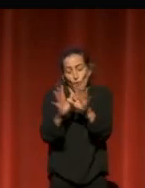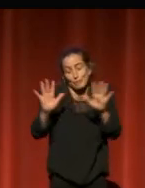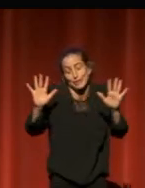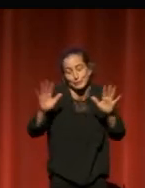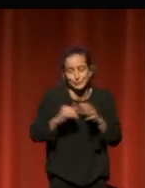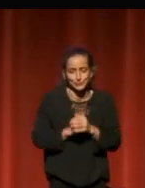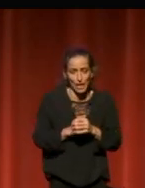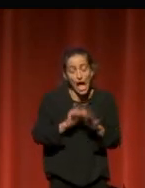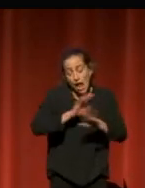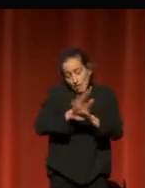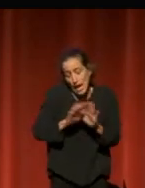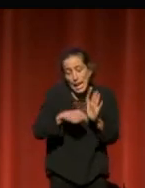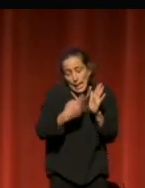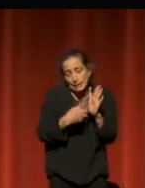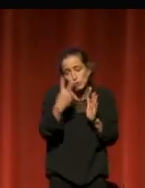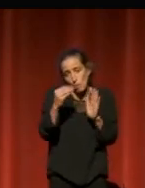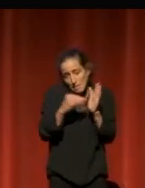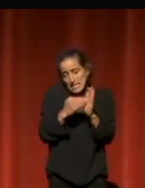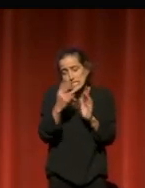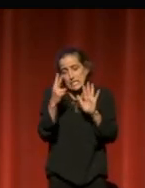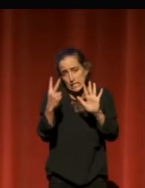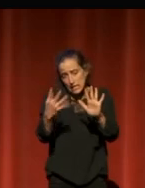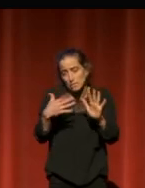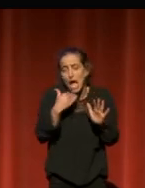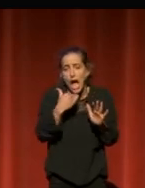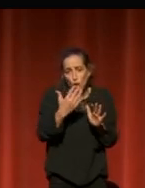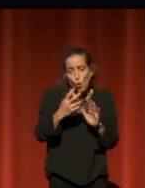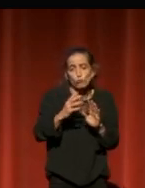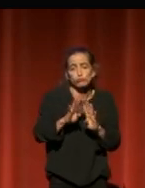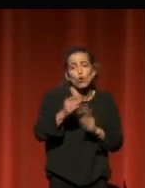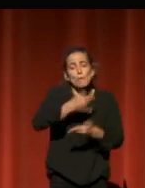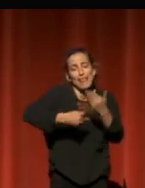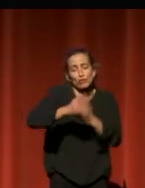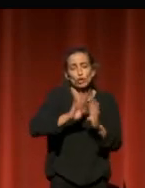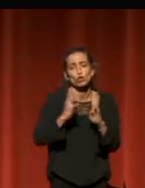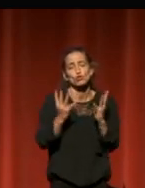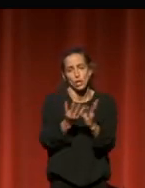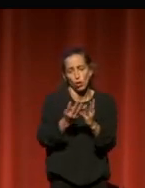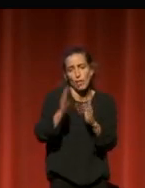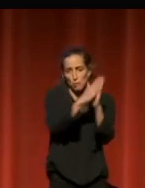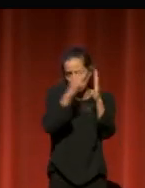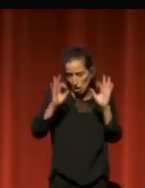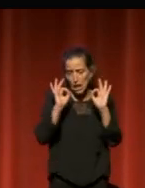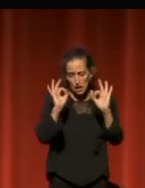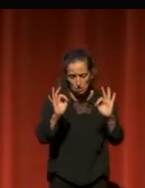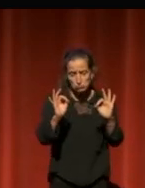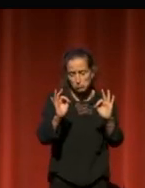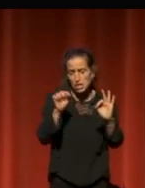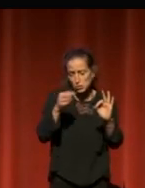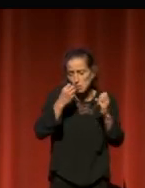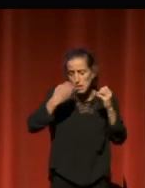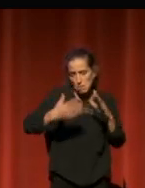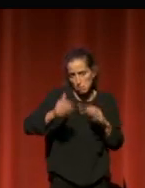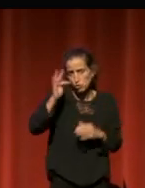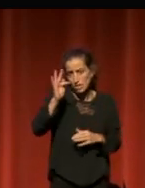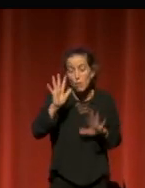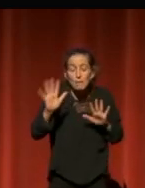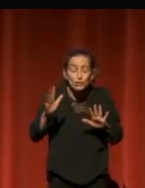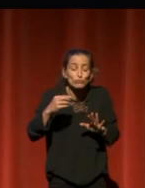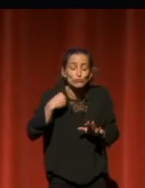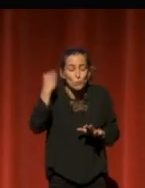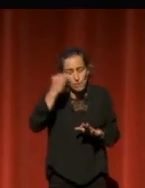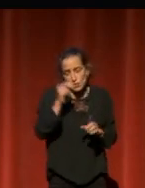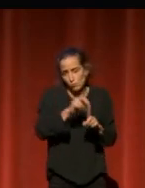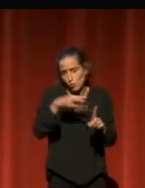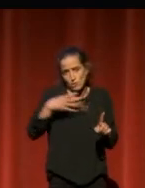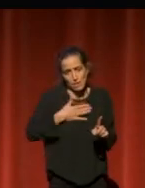muy buena, que fue conformar el Consejo de Cooperación Bibliotecaria, eso sin duda, pero poco más. Se perdió, desde mi punto de vista, se perdió una